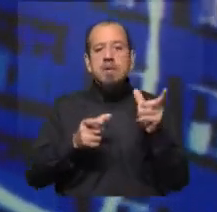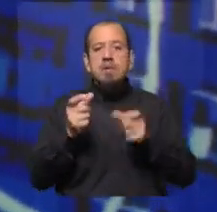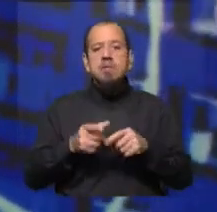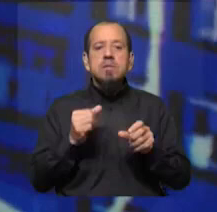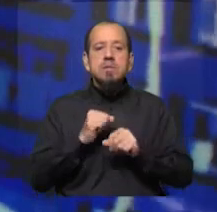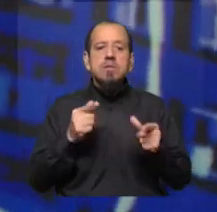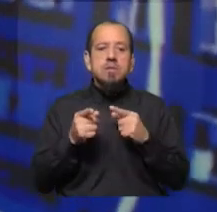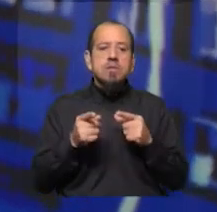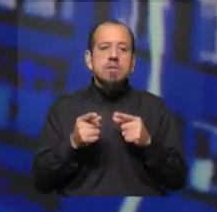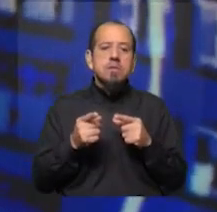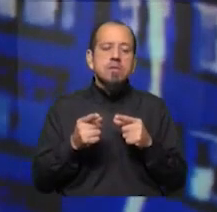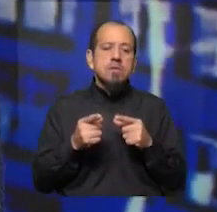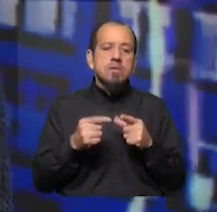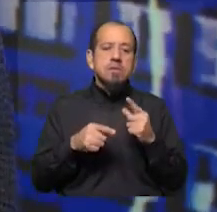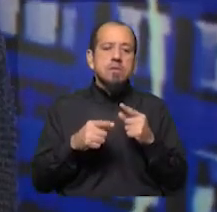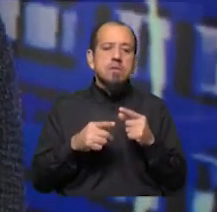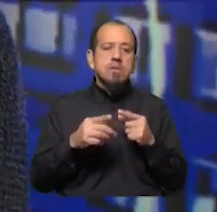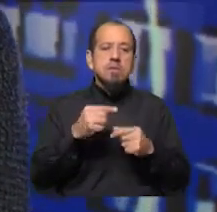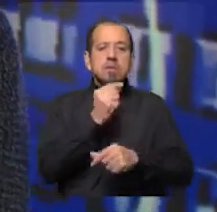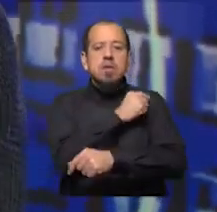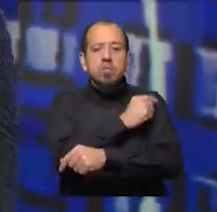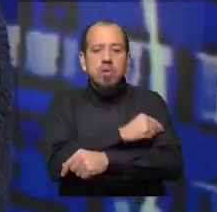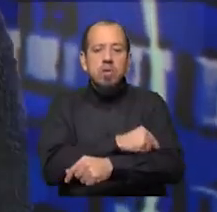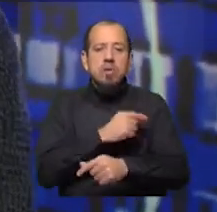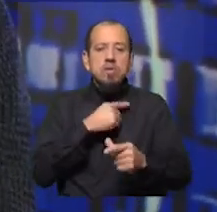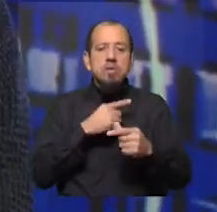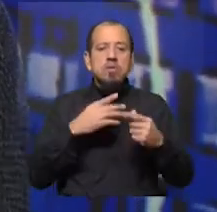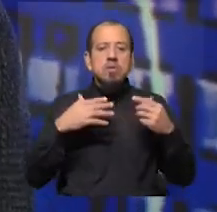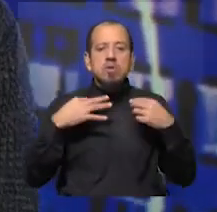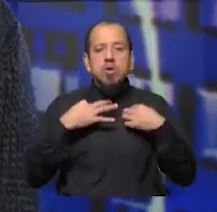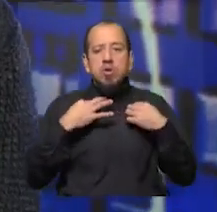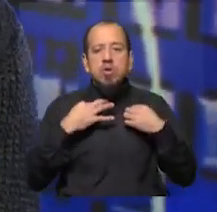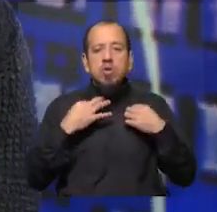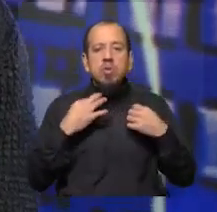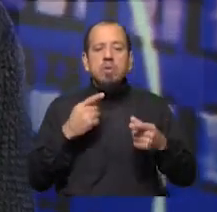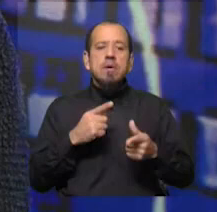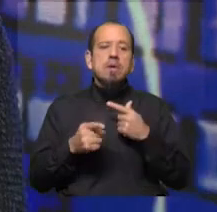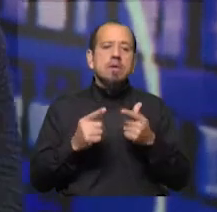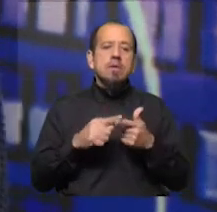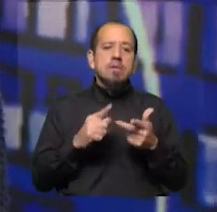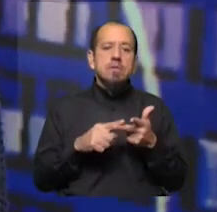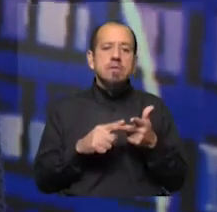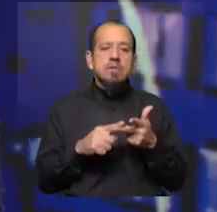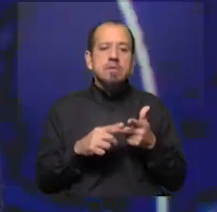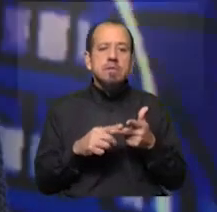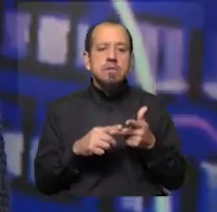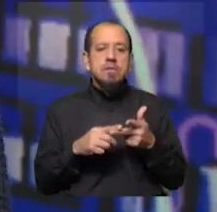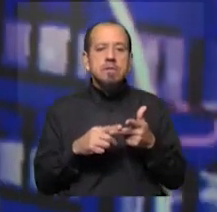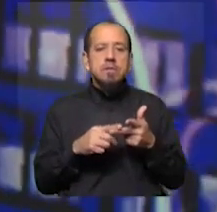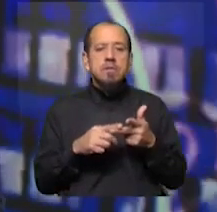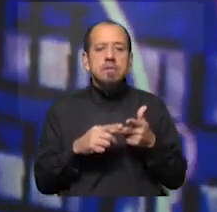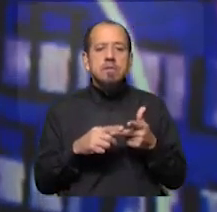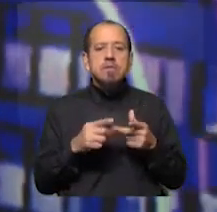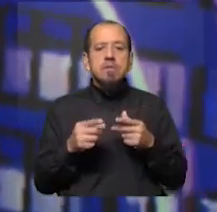ser afín tipo tatuadores ropa alternativa como se le decía en ese momento qué sé yo un montón de iniciativas